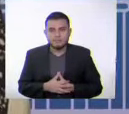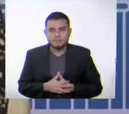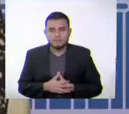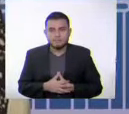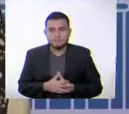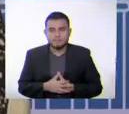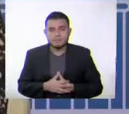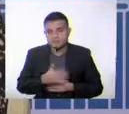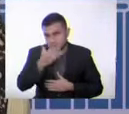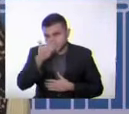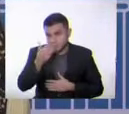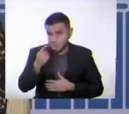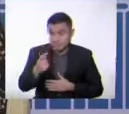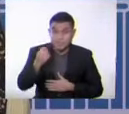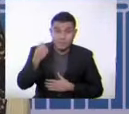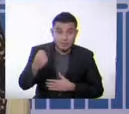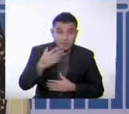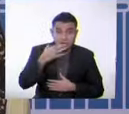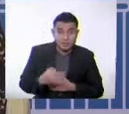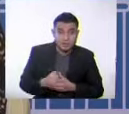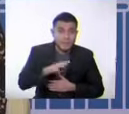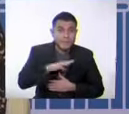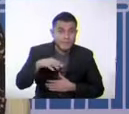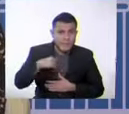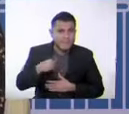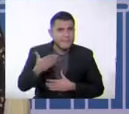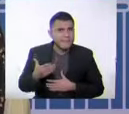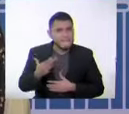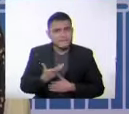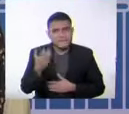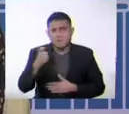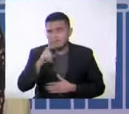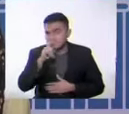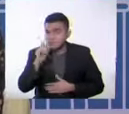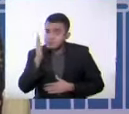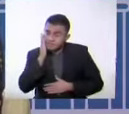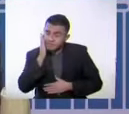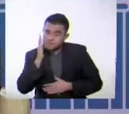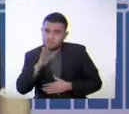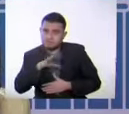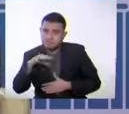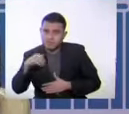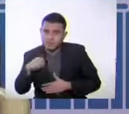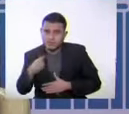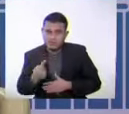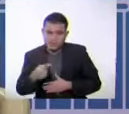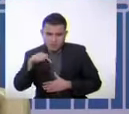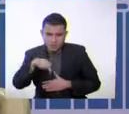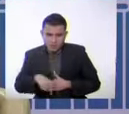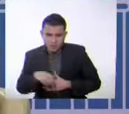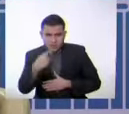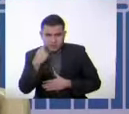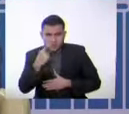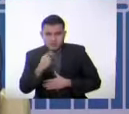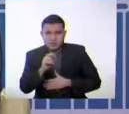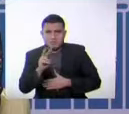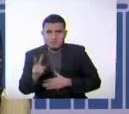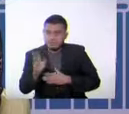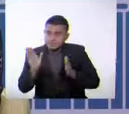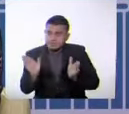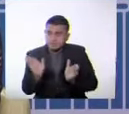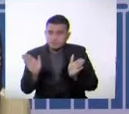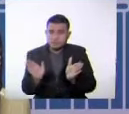Ahí lo tiene, la importancia de la familia y aquellos padres y madres que acompañan para estar pendientes de